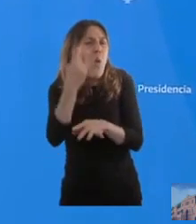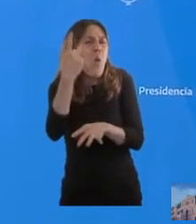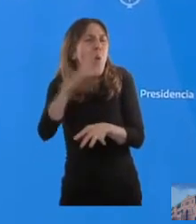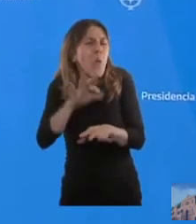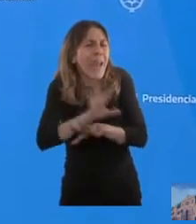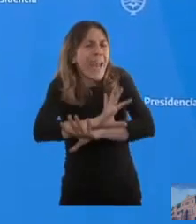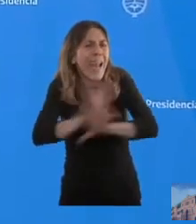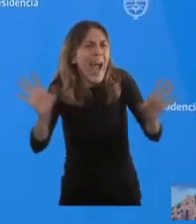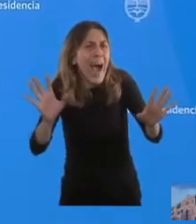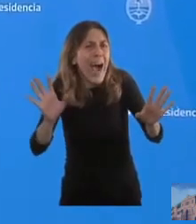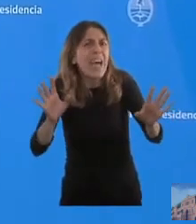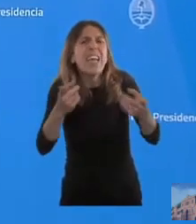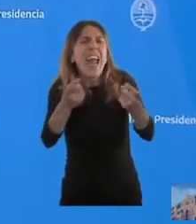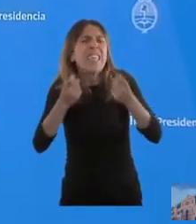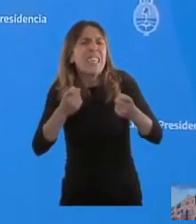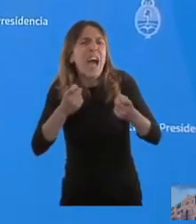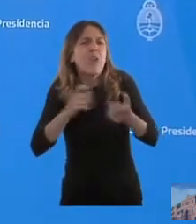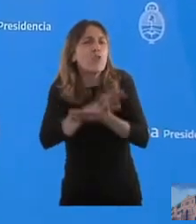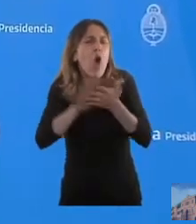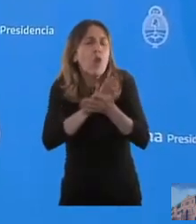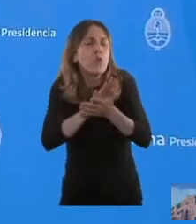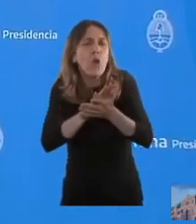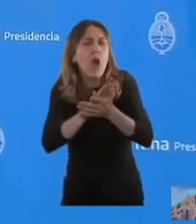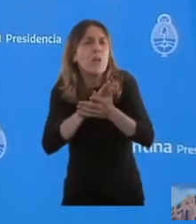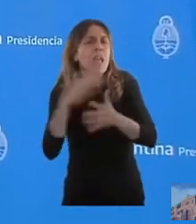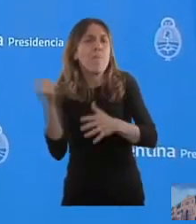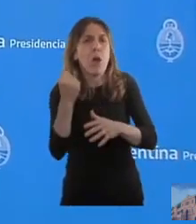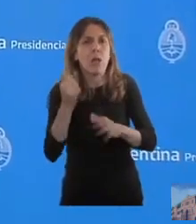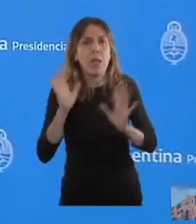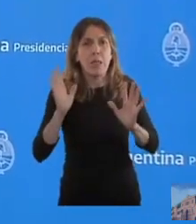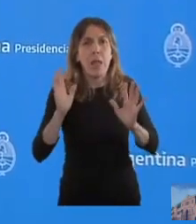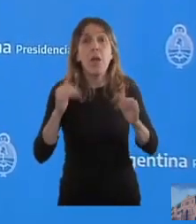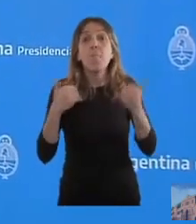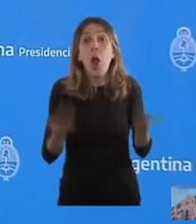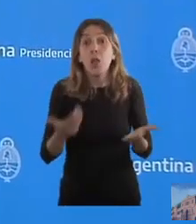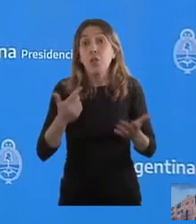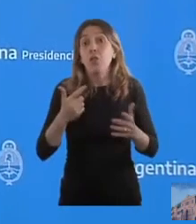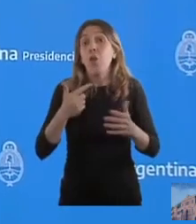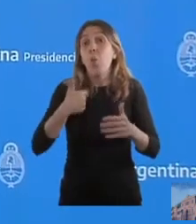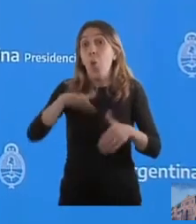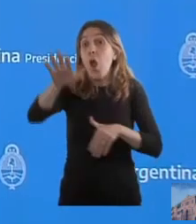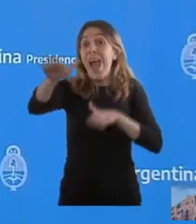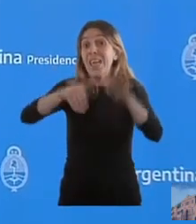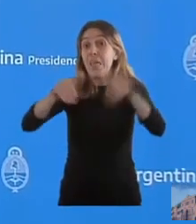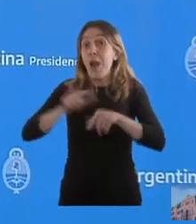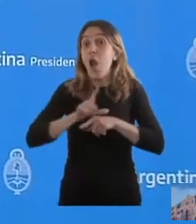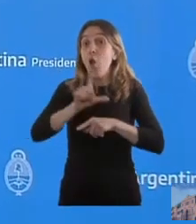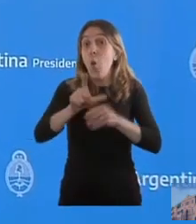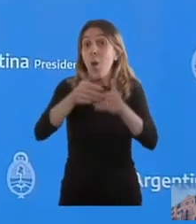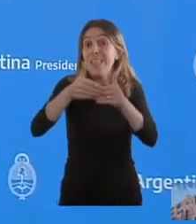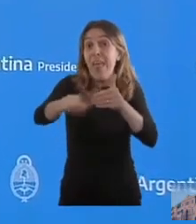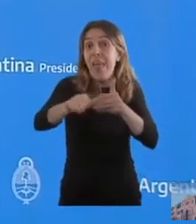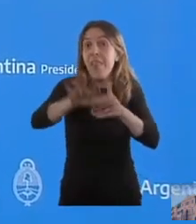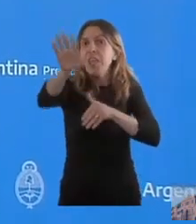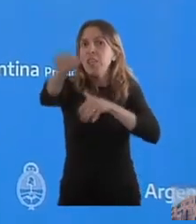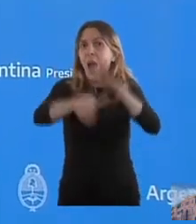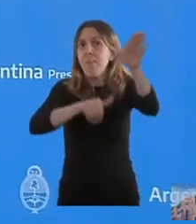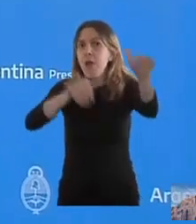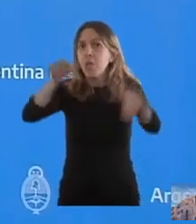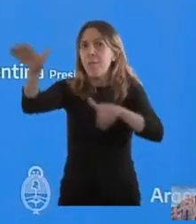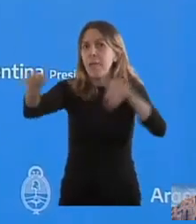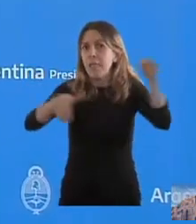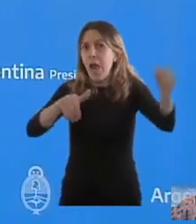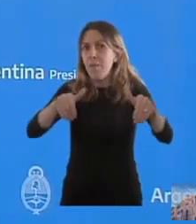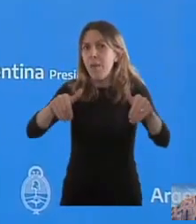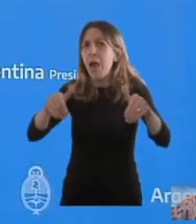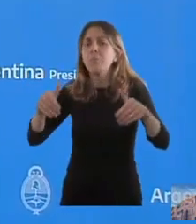requiere soluciones extraordinarias. Por eso convocaré desde este lunes a los representantes